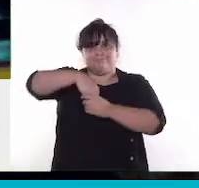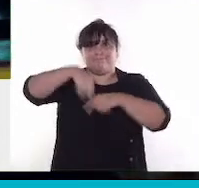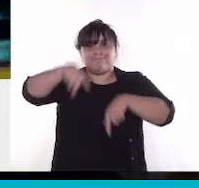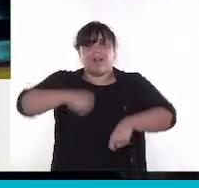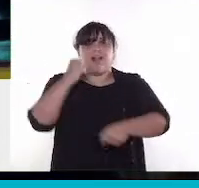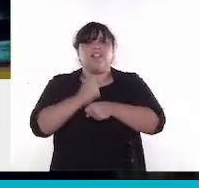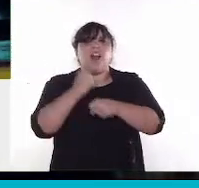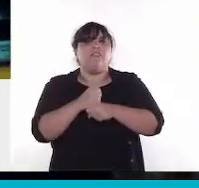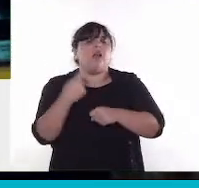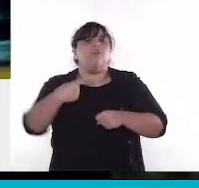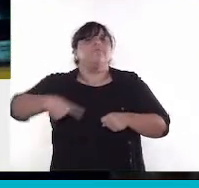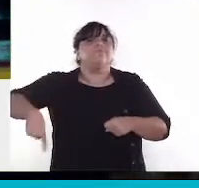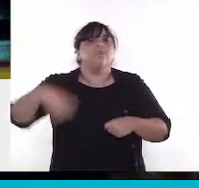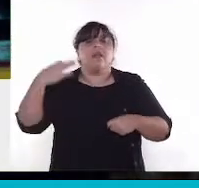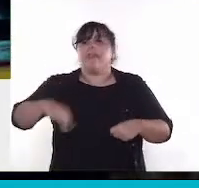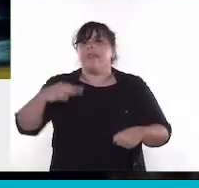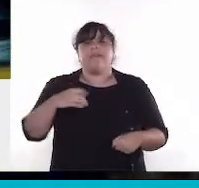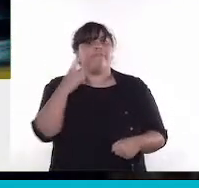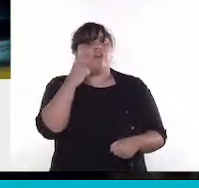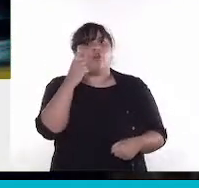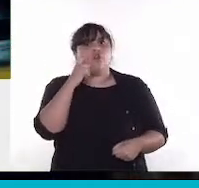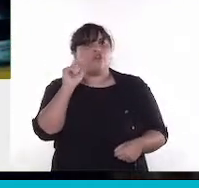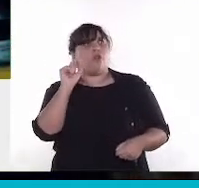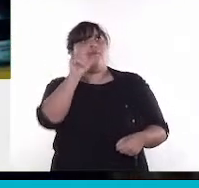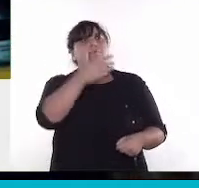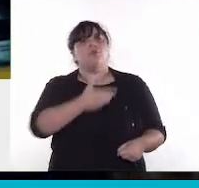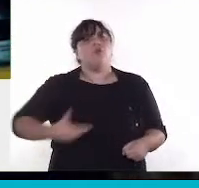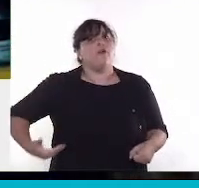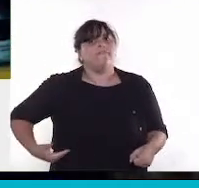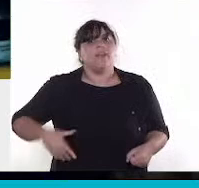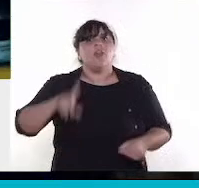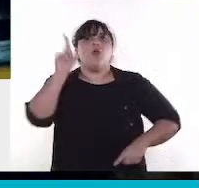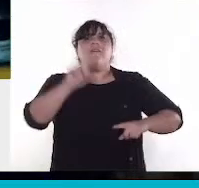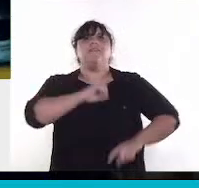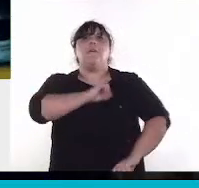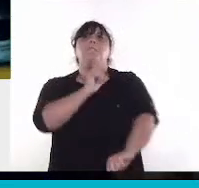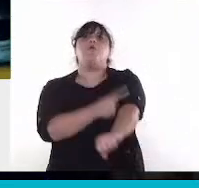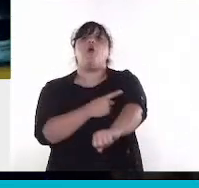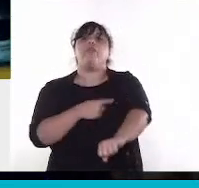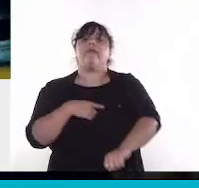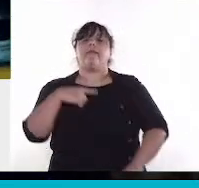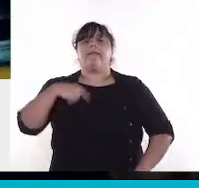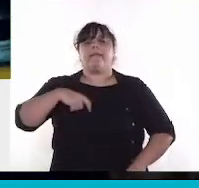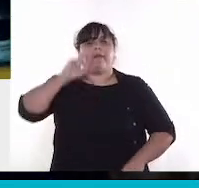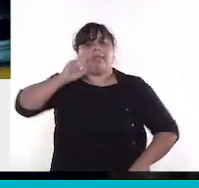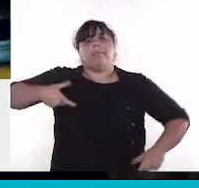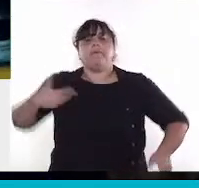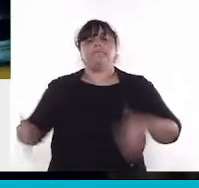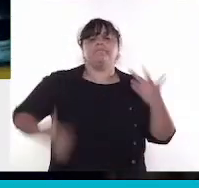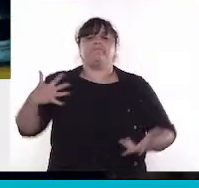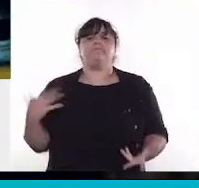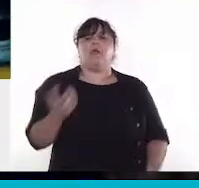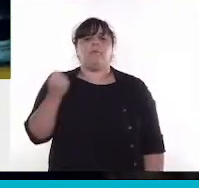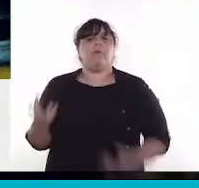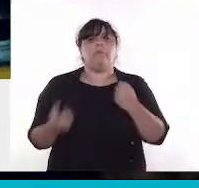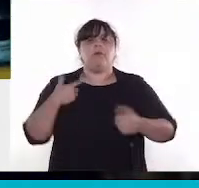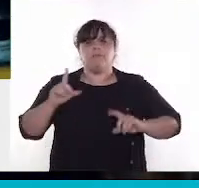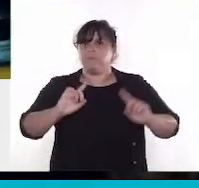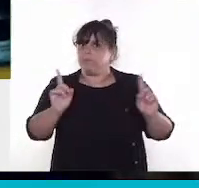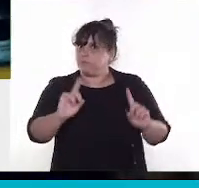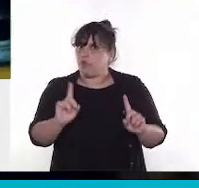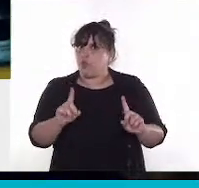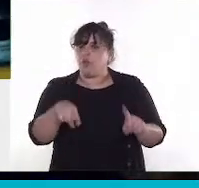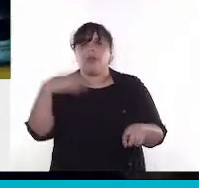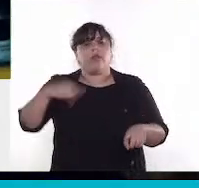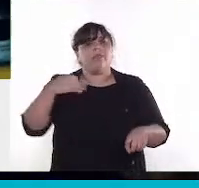tenemos el deber de controlar los actos de gobierno, de impedir abusos de poder, básicamente de hacer valer este principio de